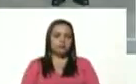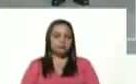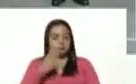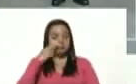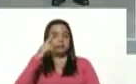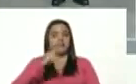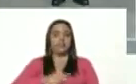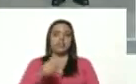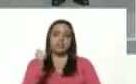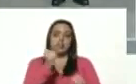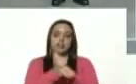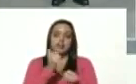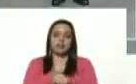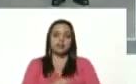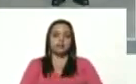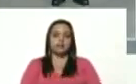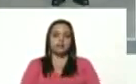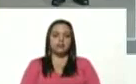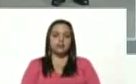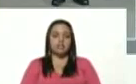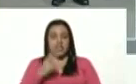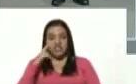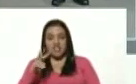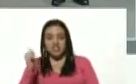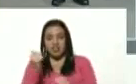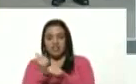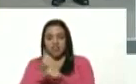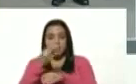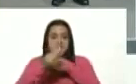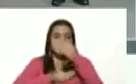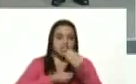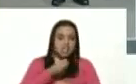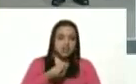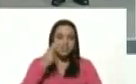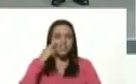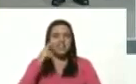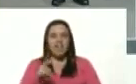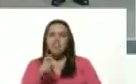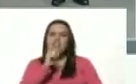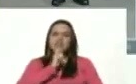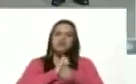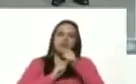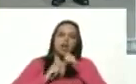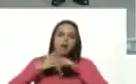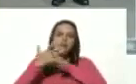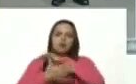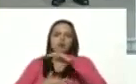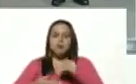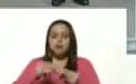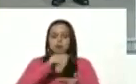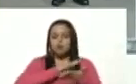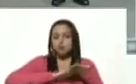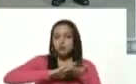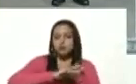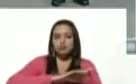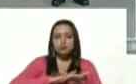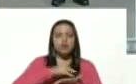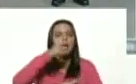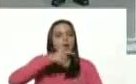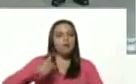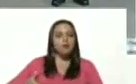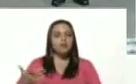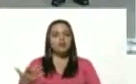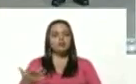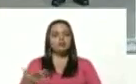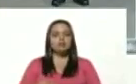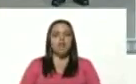visibles, se vea la obra que tienen, se vean las dificultades, los problemas, las soluciones, para que el pueblo saque